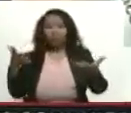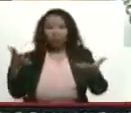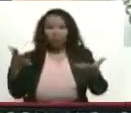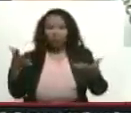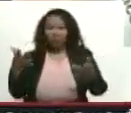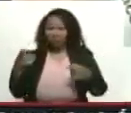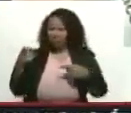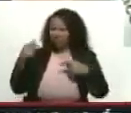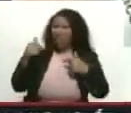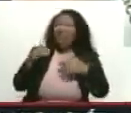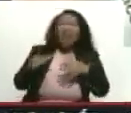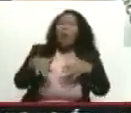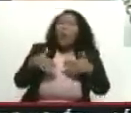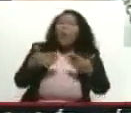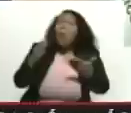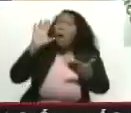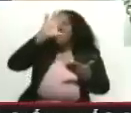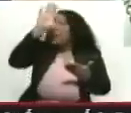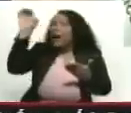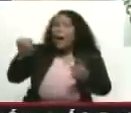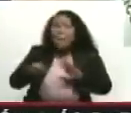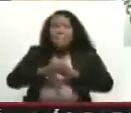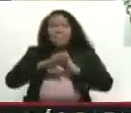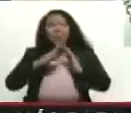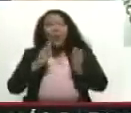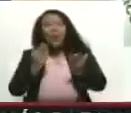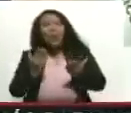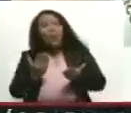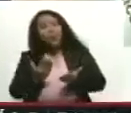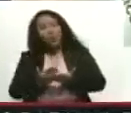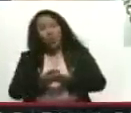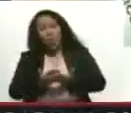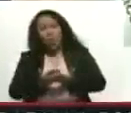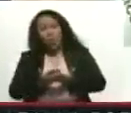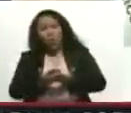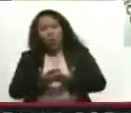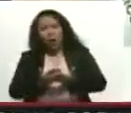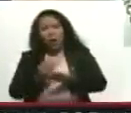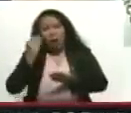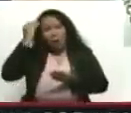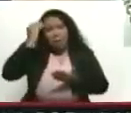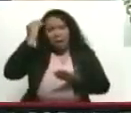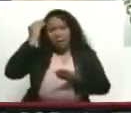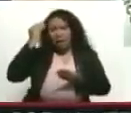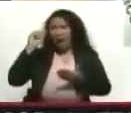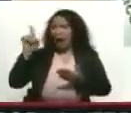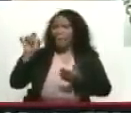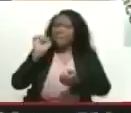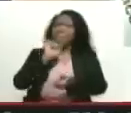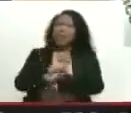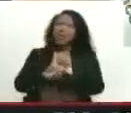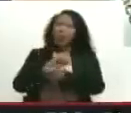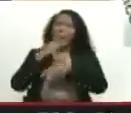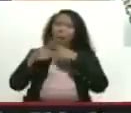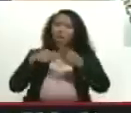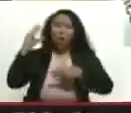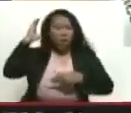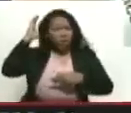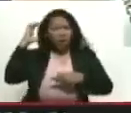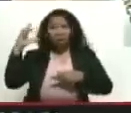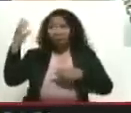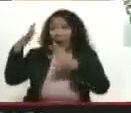dígame en qué país del mundo mundial, como dirían, son considerados presos políticos o presos de conciencia. En Estados Unidos